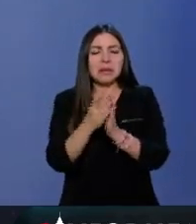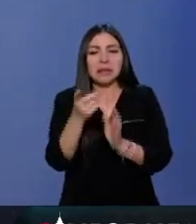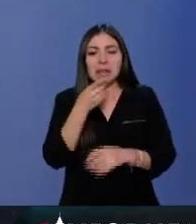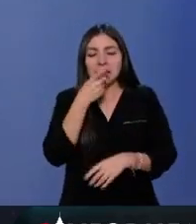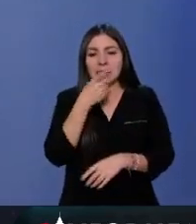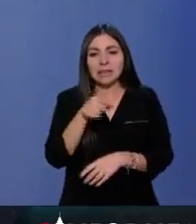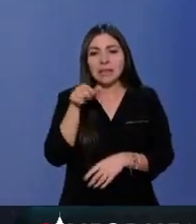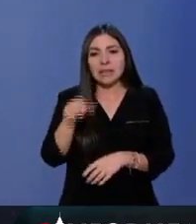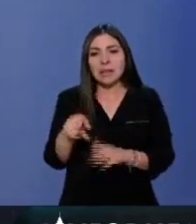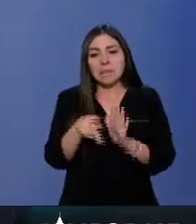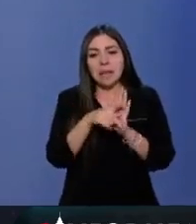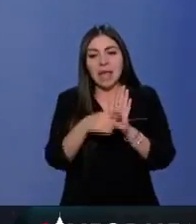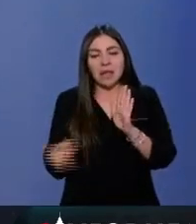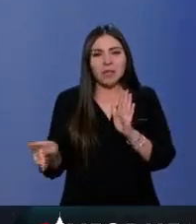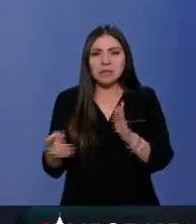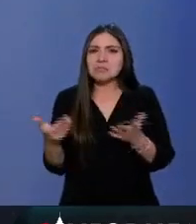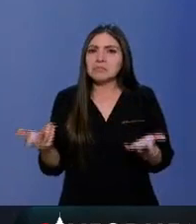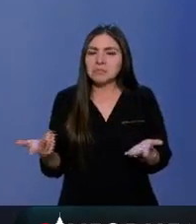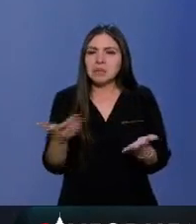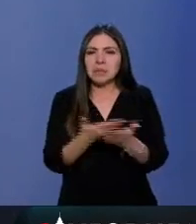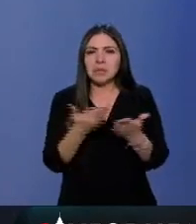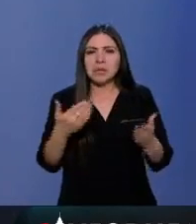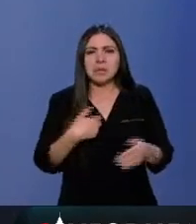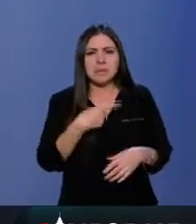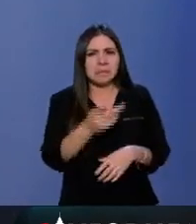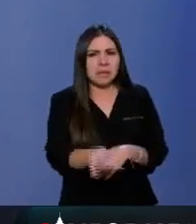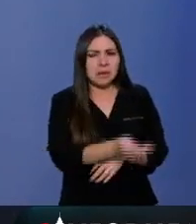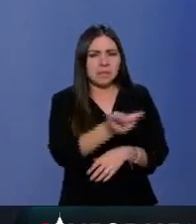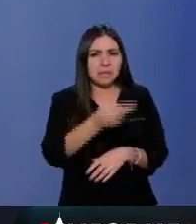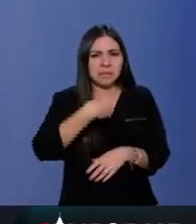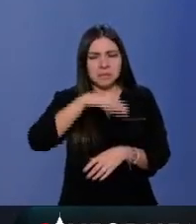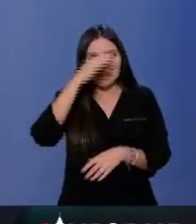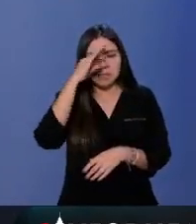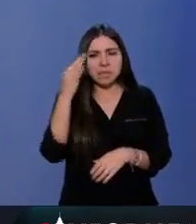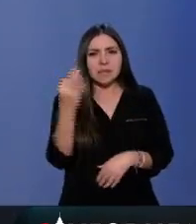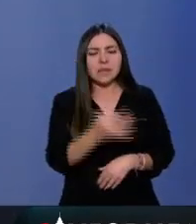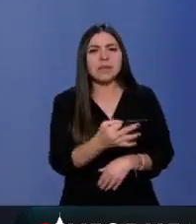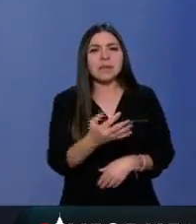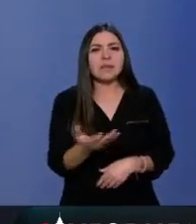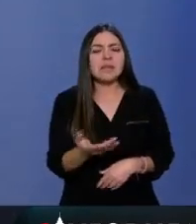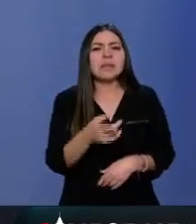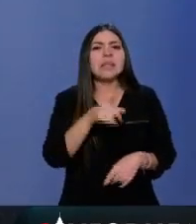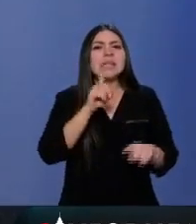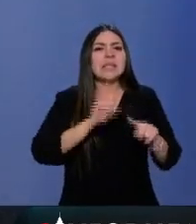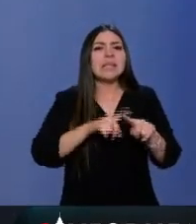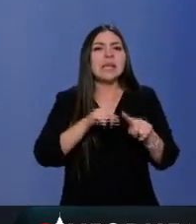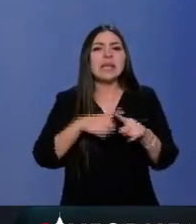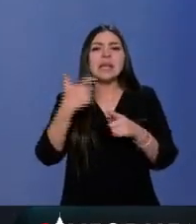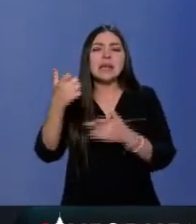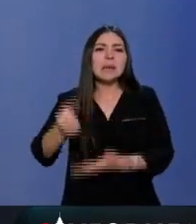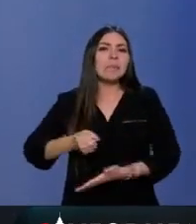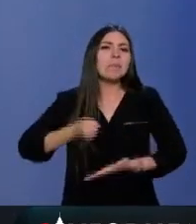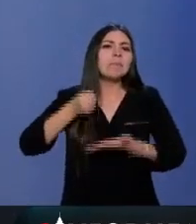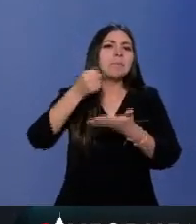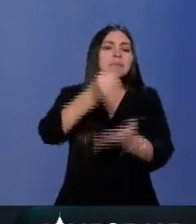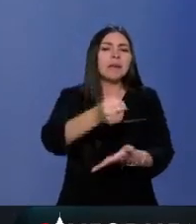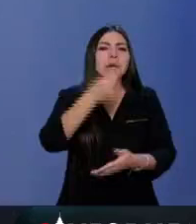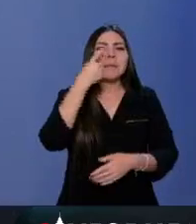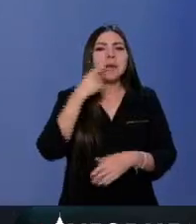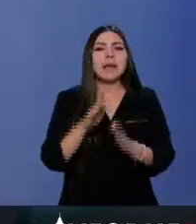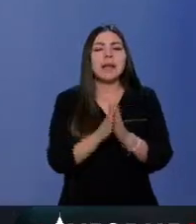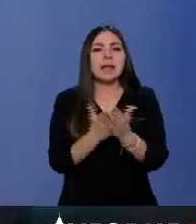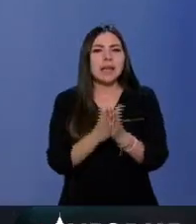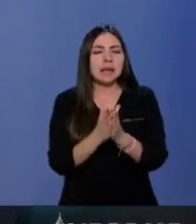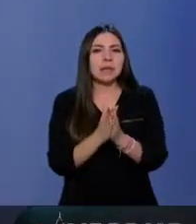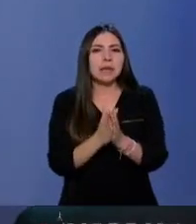ser periodística. Entonces, la pregunta aquí, que creo que es muy pertinente, es quién dio el cash para este libro y